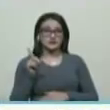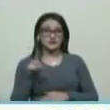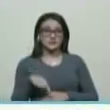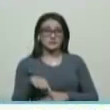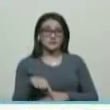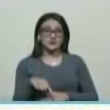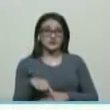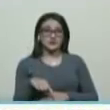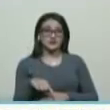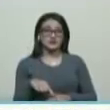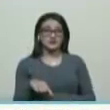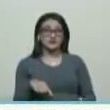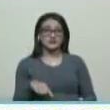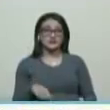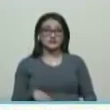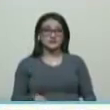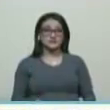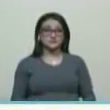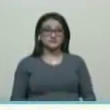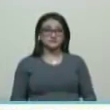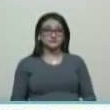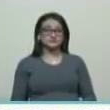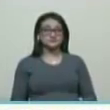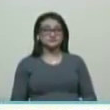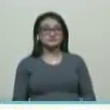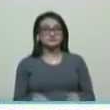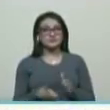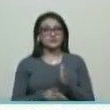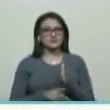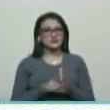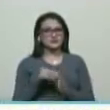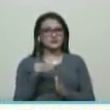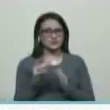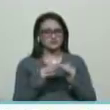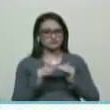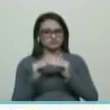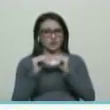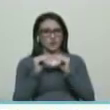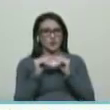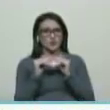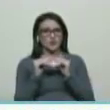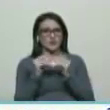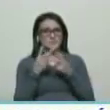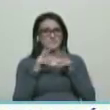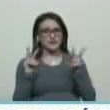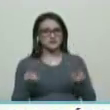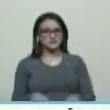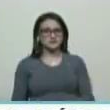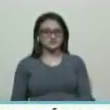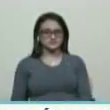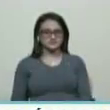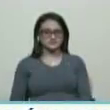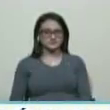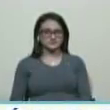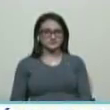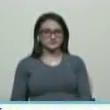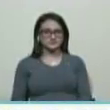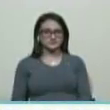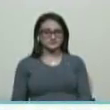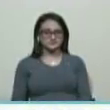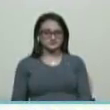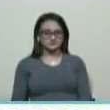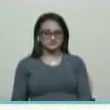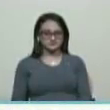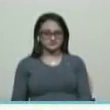constituye un eje estratégico para el desarrollo de la soberanía y de la paz. Nosotros, lo hemos